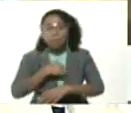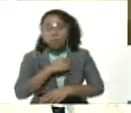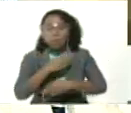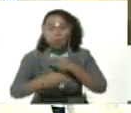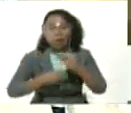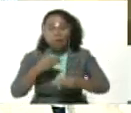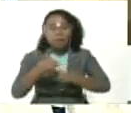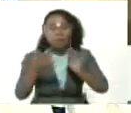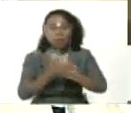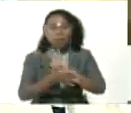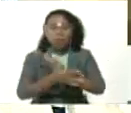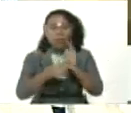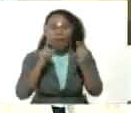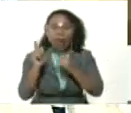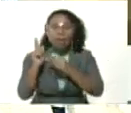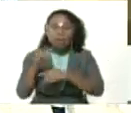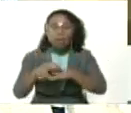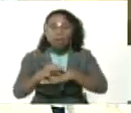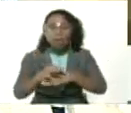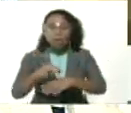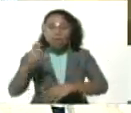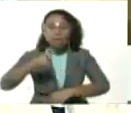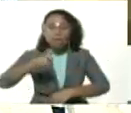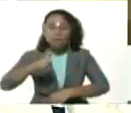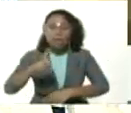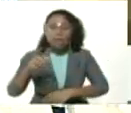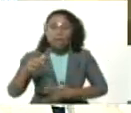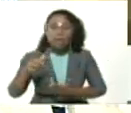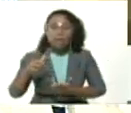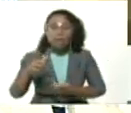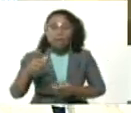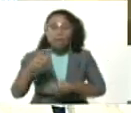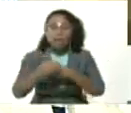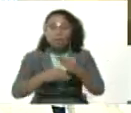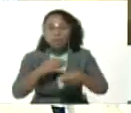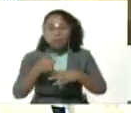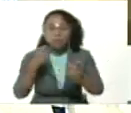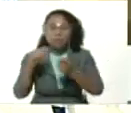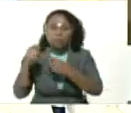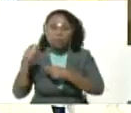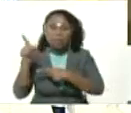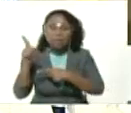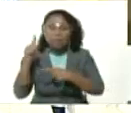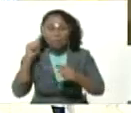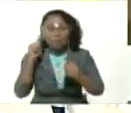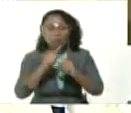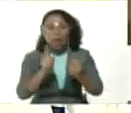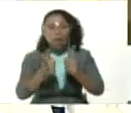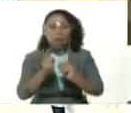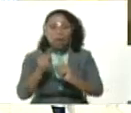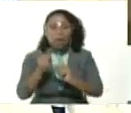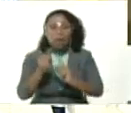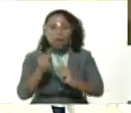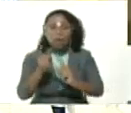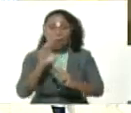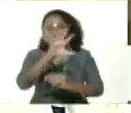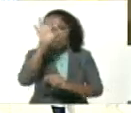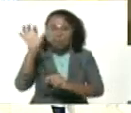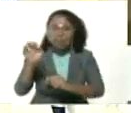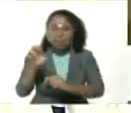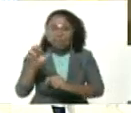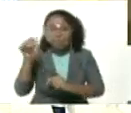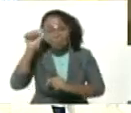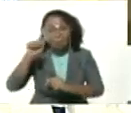y esa carne que estamos ahorita tramitando iría para algunos países del Caribe y para